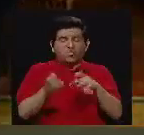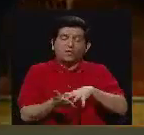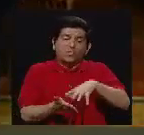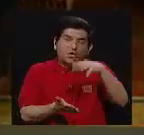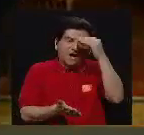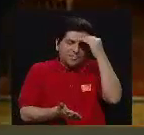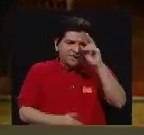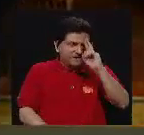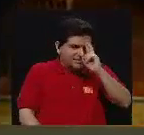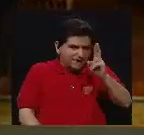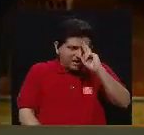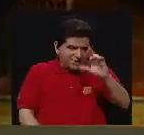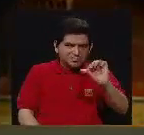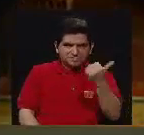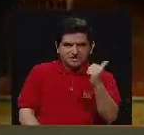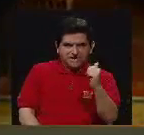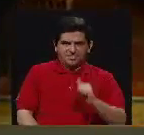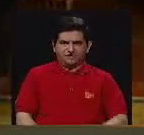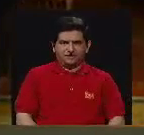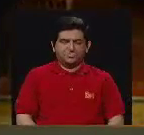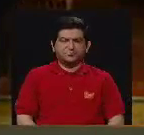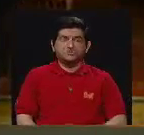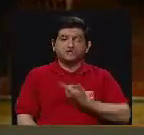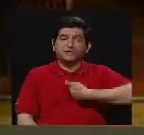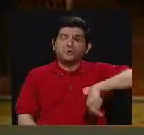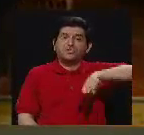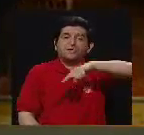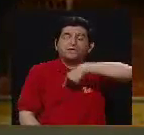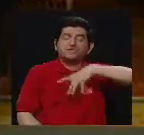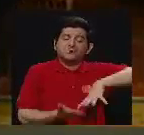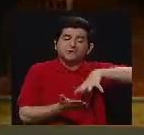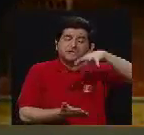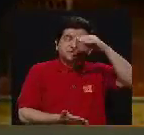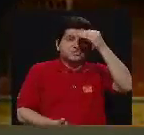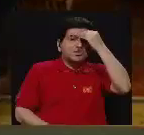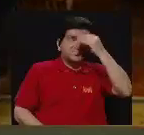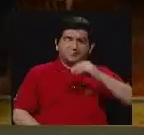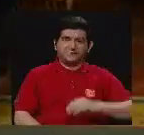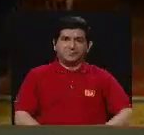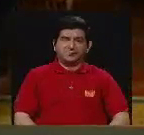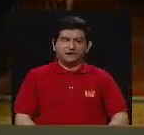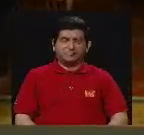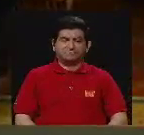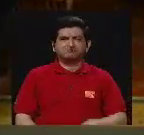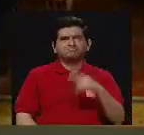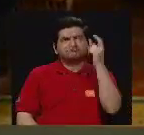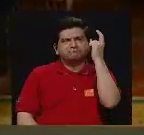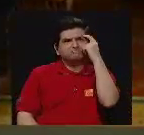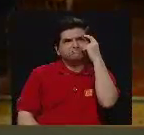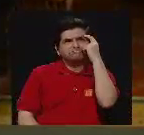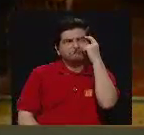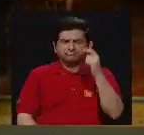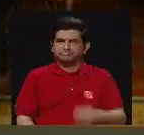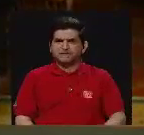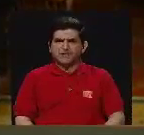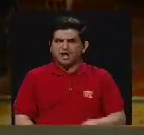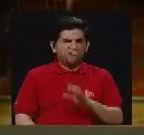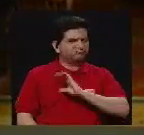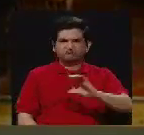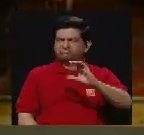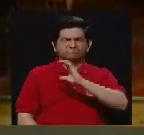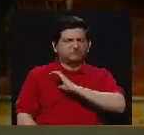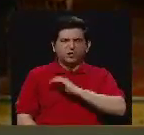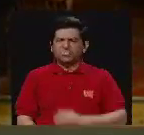o aprendiendo a respetar a los demás. ¿Cómo hemos aprendido a no